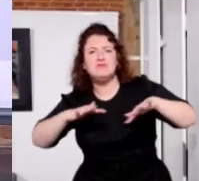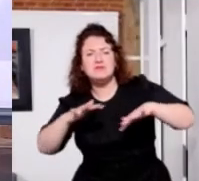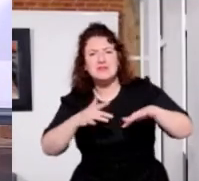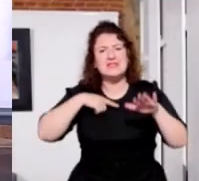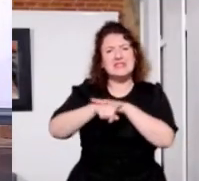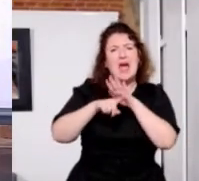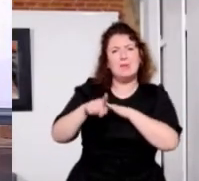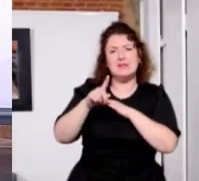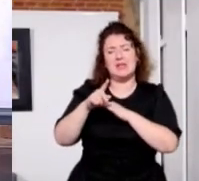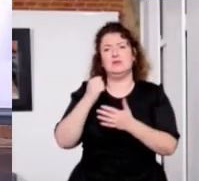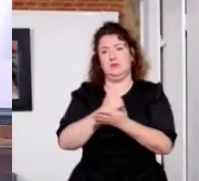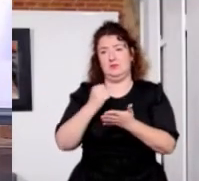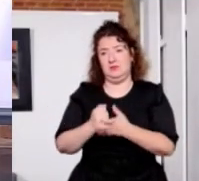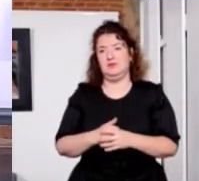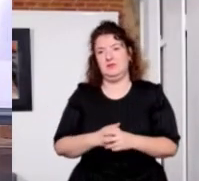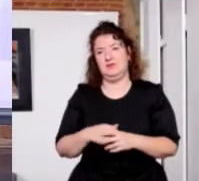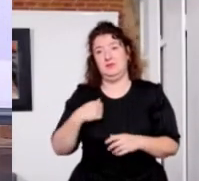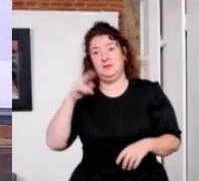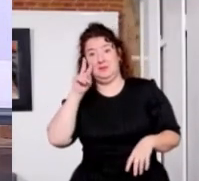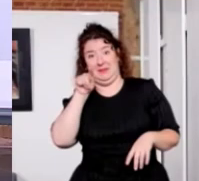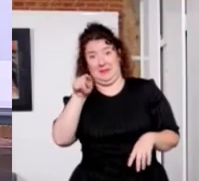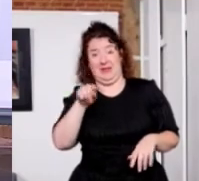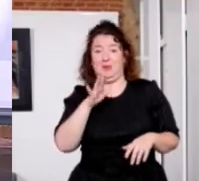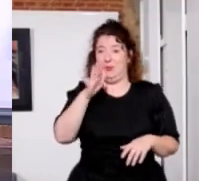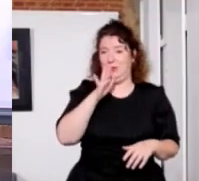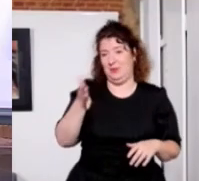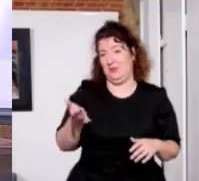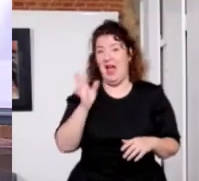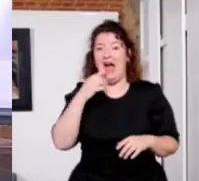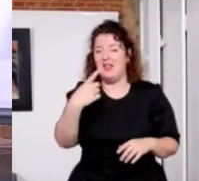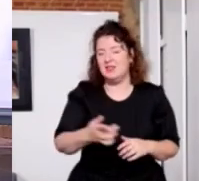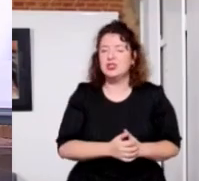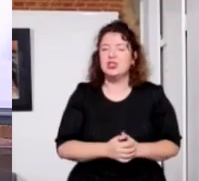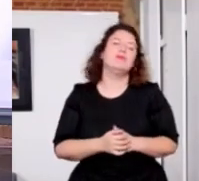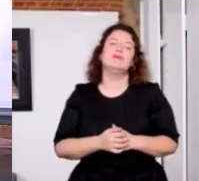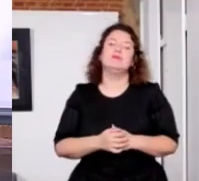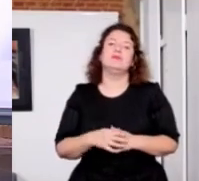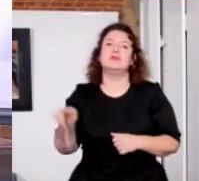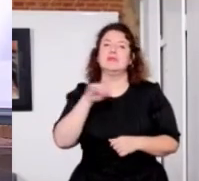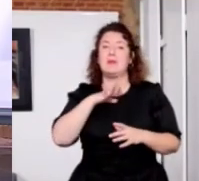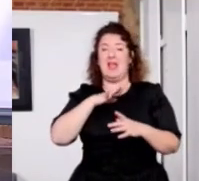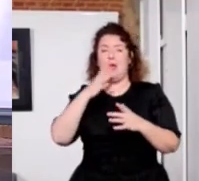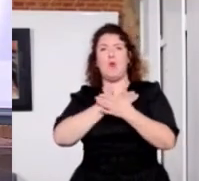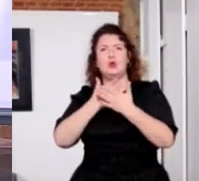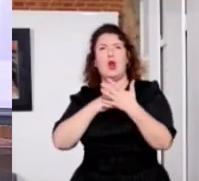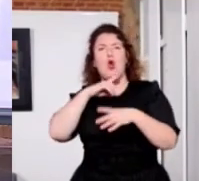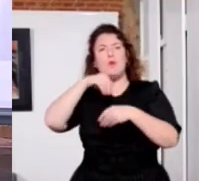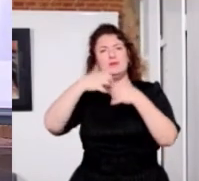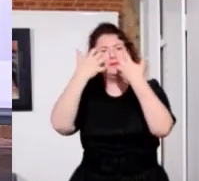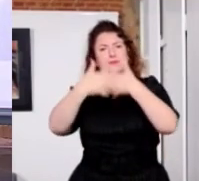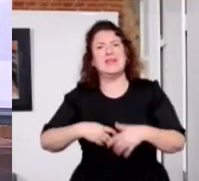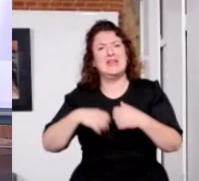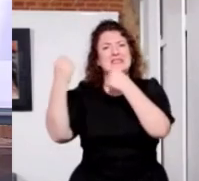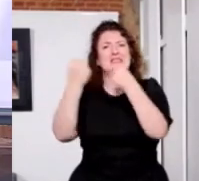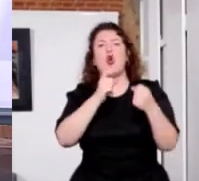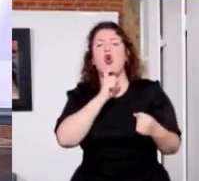trámites burocráticos. Y miro hacia aquí porque es bien, ¿no? Nos va a ayudar en la institucionalización del voluntariado. Nos va a ayudar a todo esto la Volunteca.